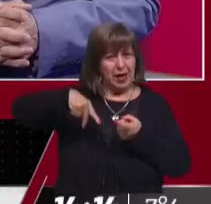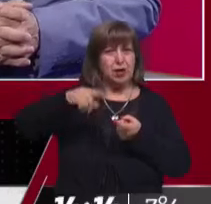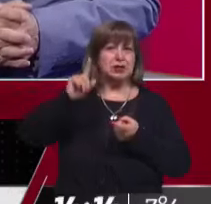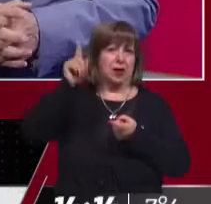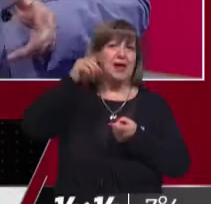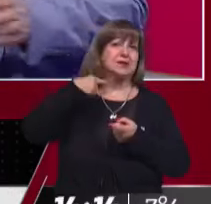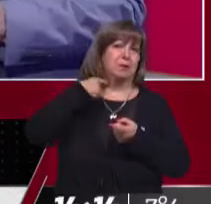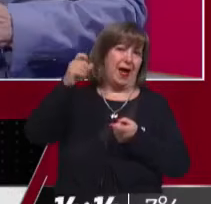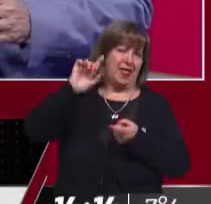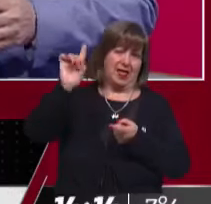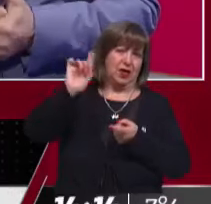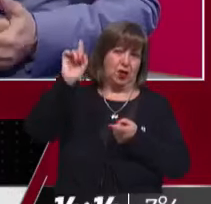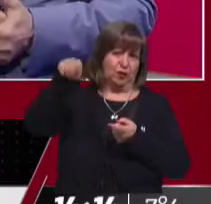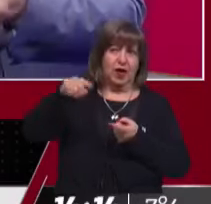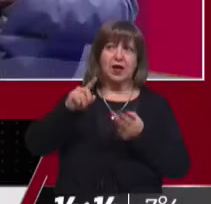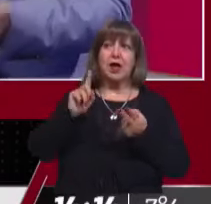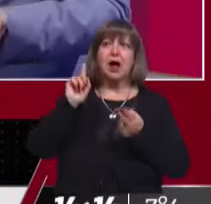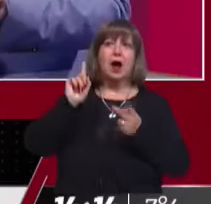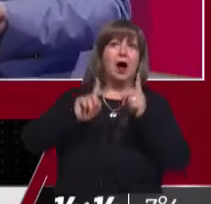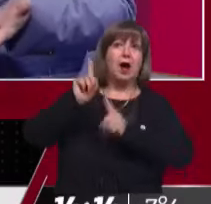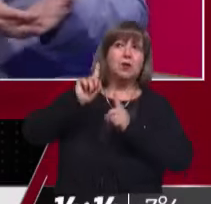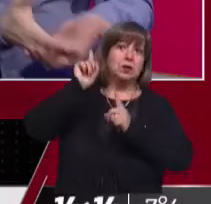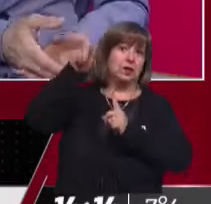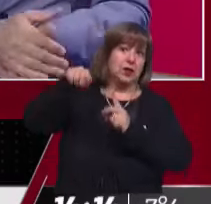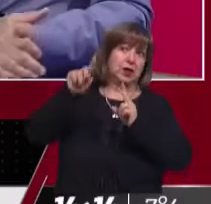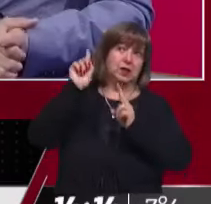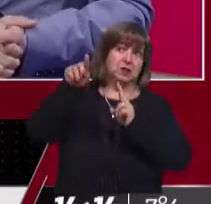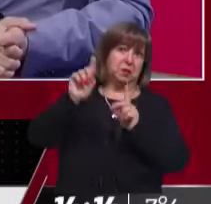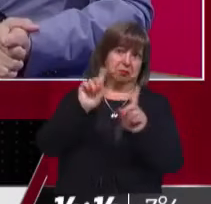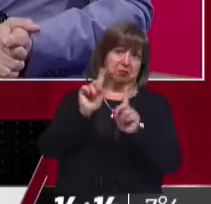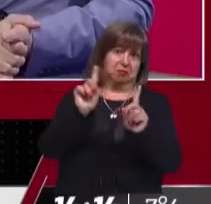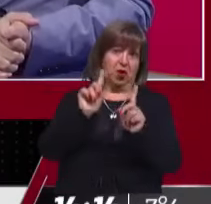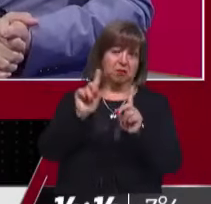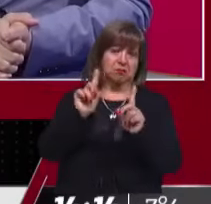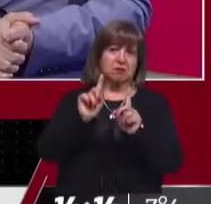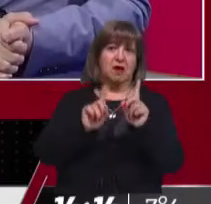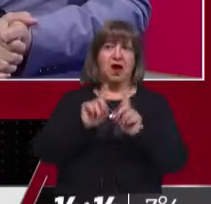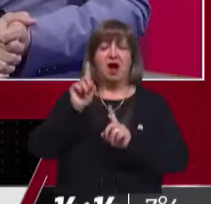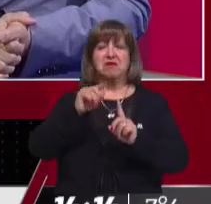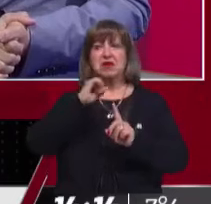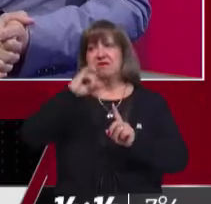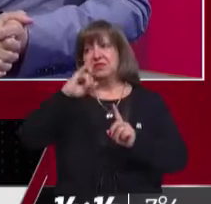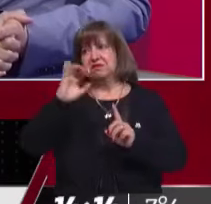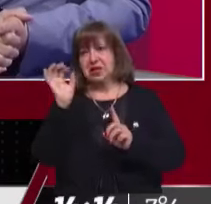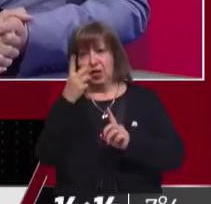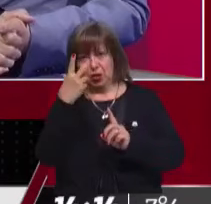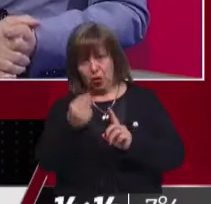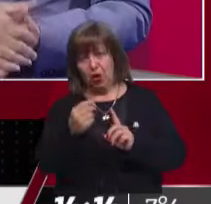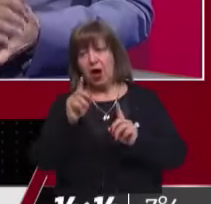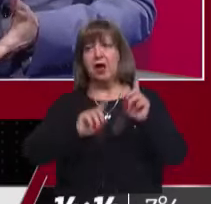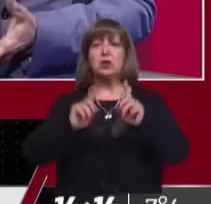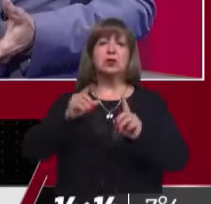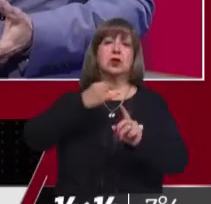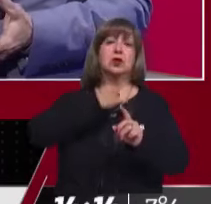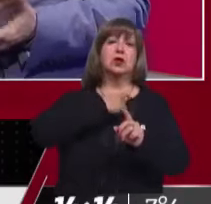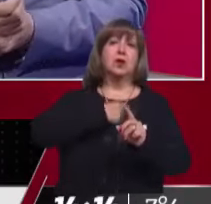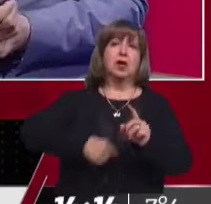Nación. Y tampoco algunos sectores políticos que tienen representación en el Parlamento han dicho ausente esta convocatoria, que